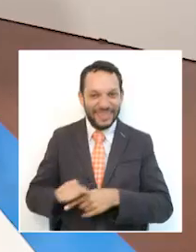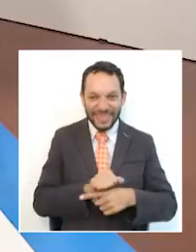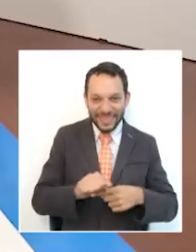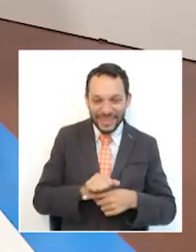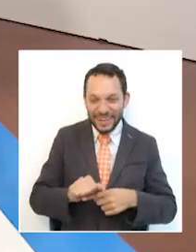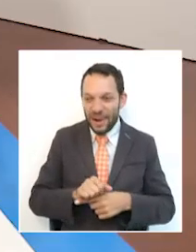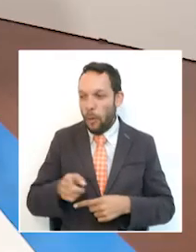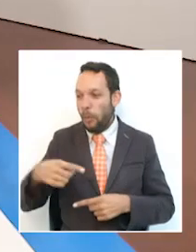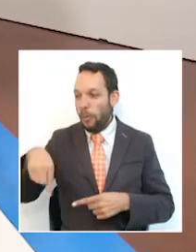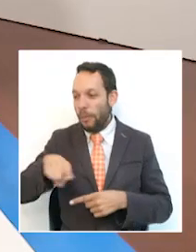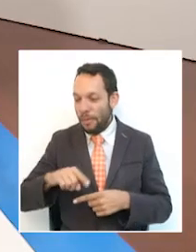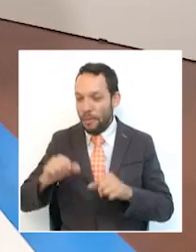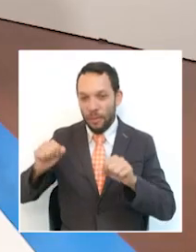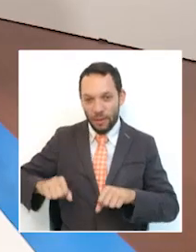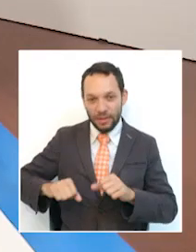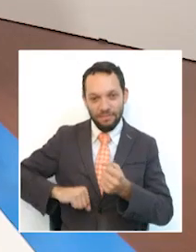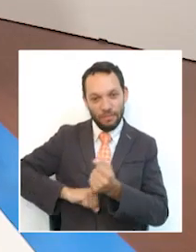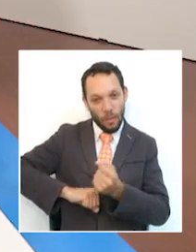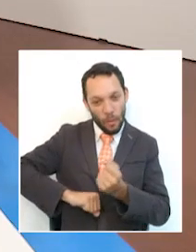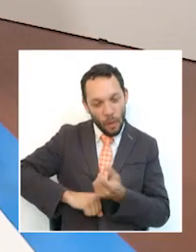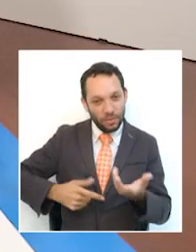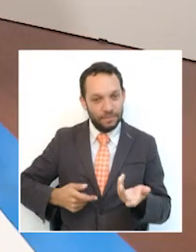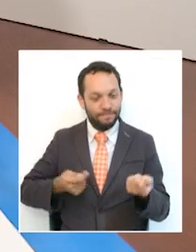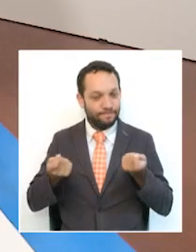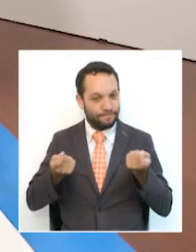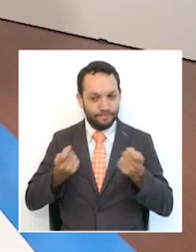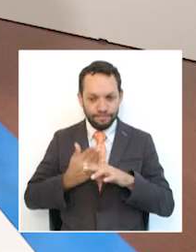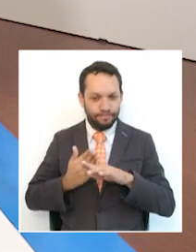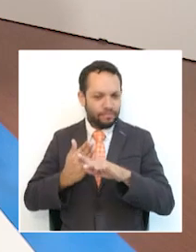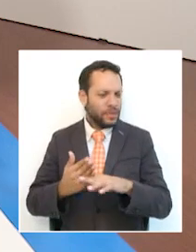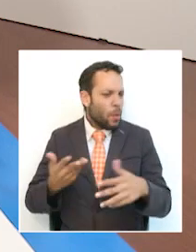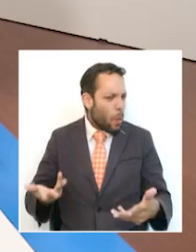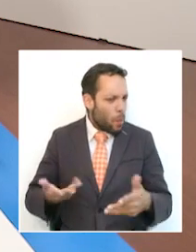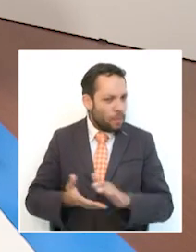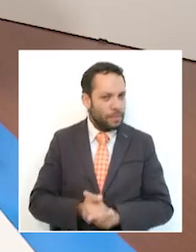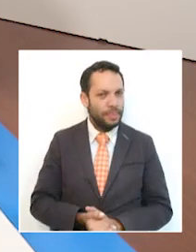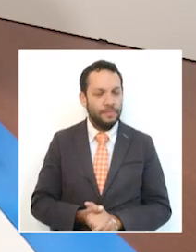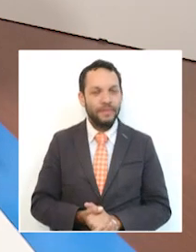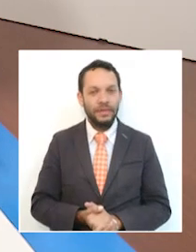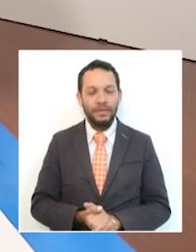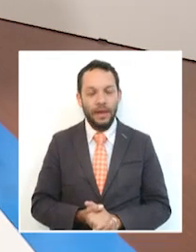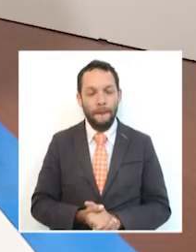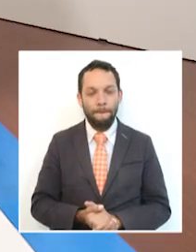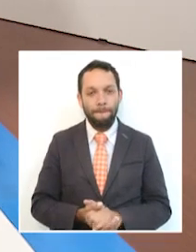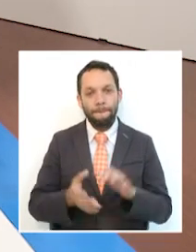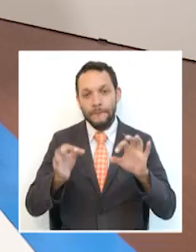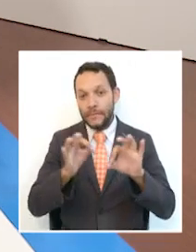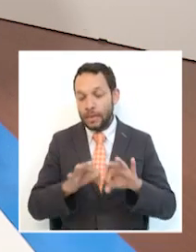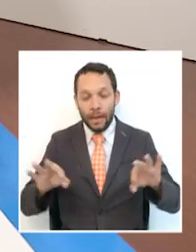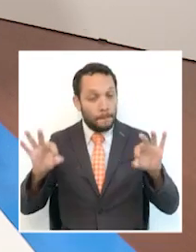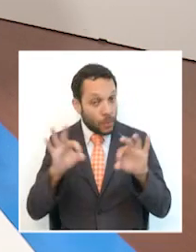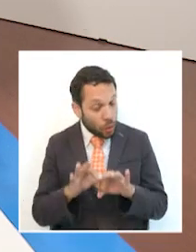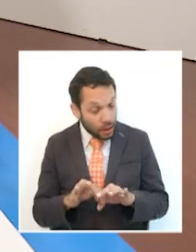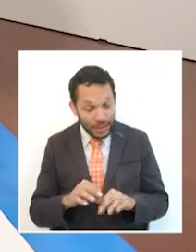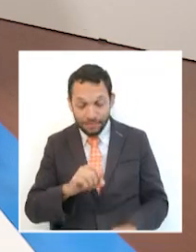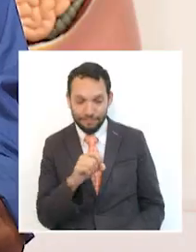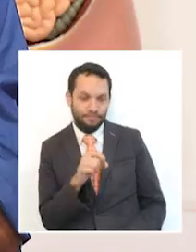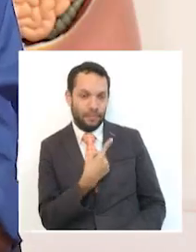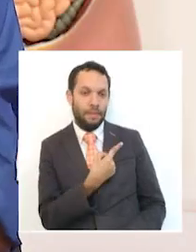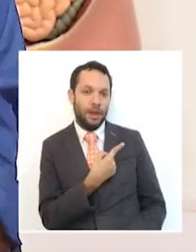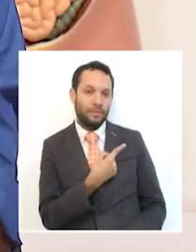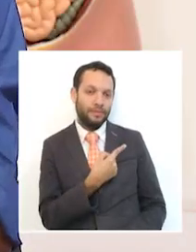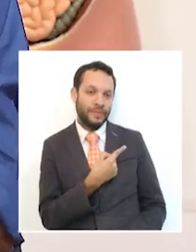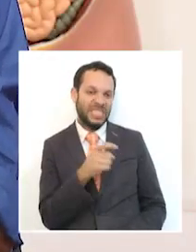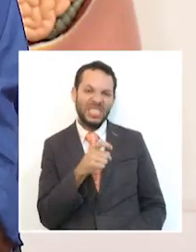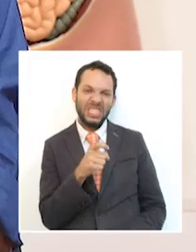utilizar para manejar este tipo de situaciones bueno lo más importante es lo que hablaba inicialmente energía